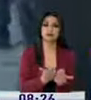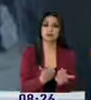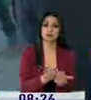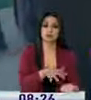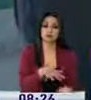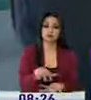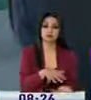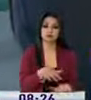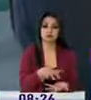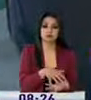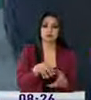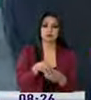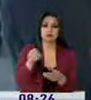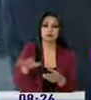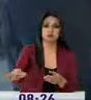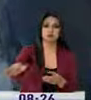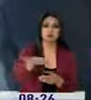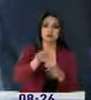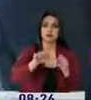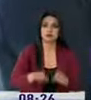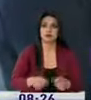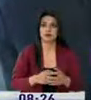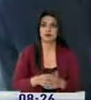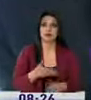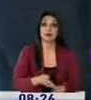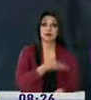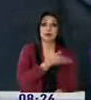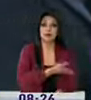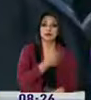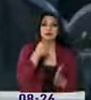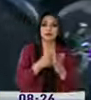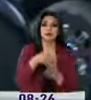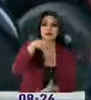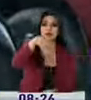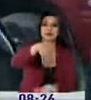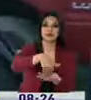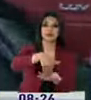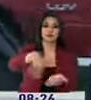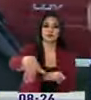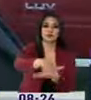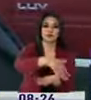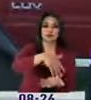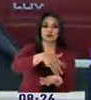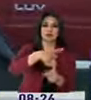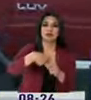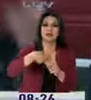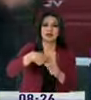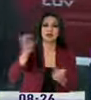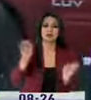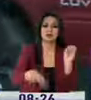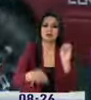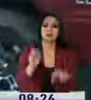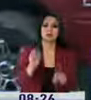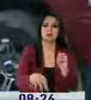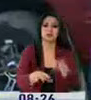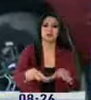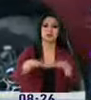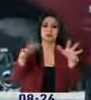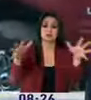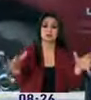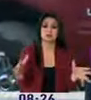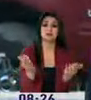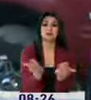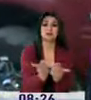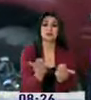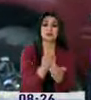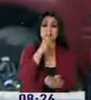en la parte posterior. Te comento que antes se encontraba en el centro más o menos del mercado, en la cual causaba malos